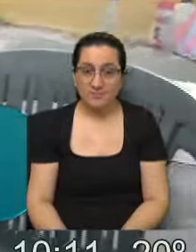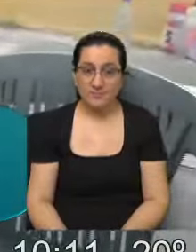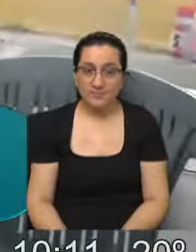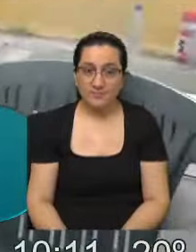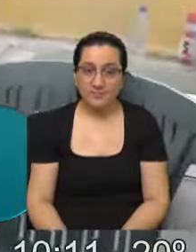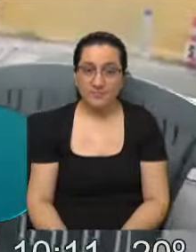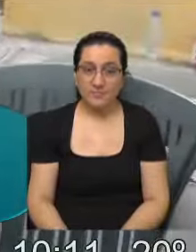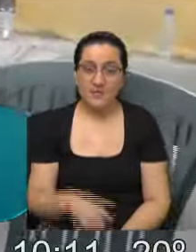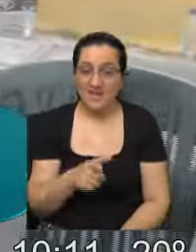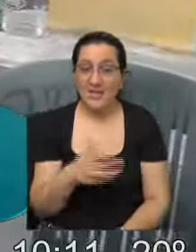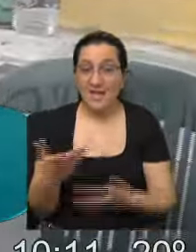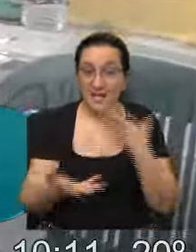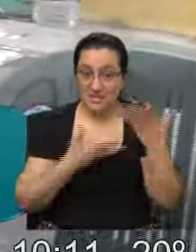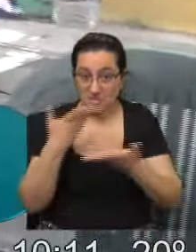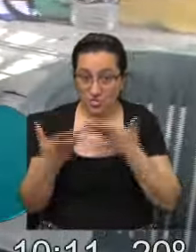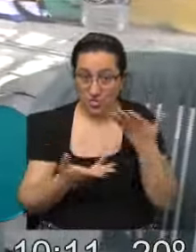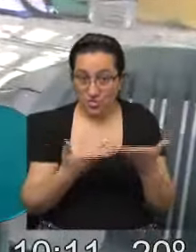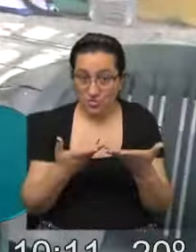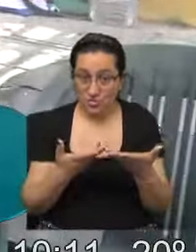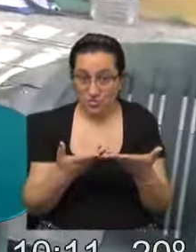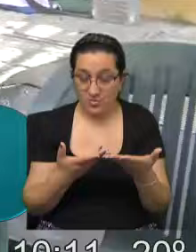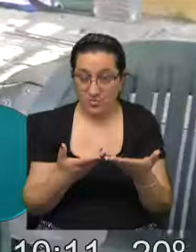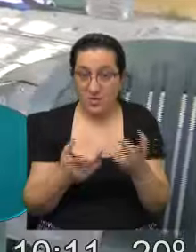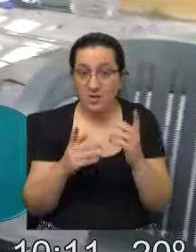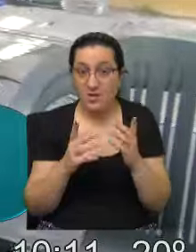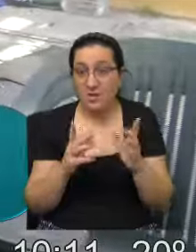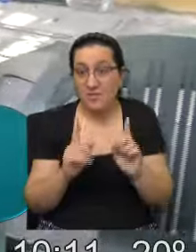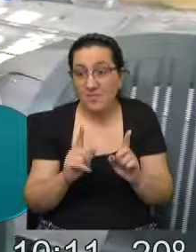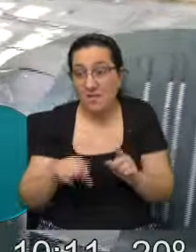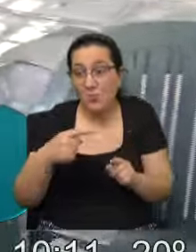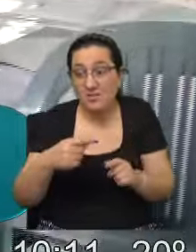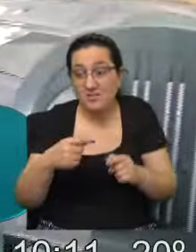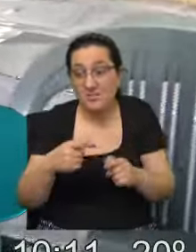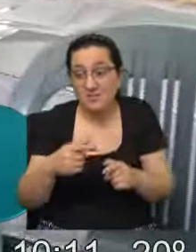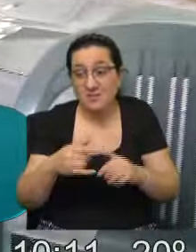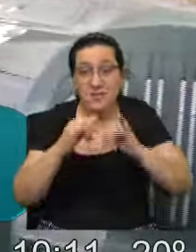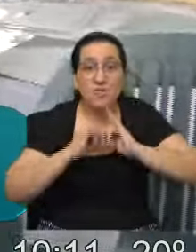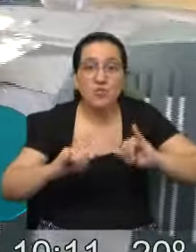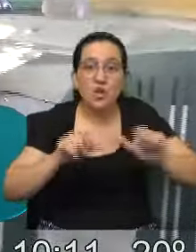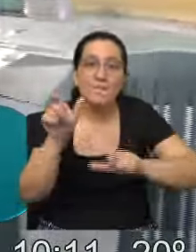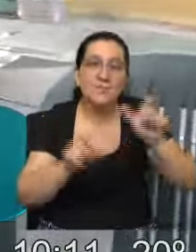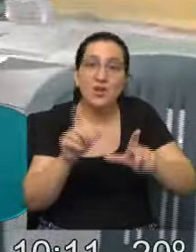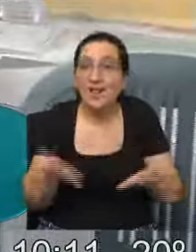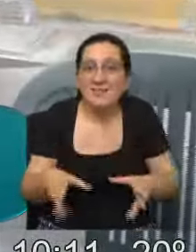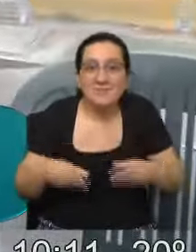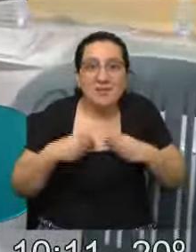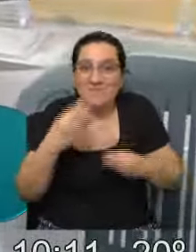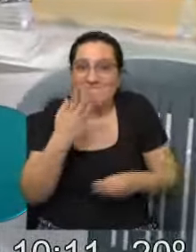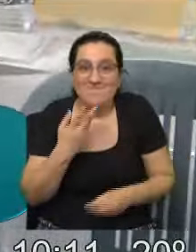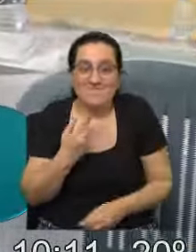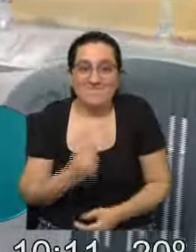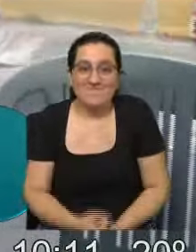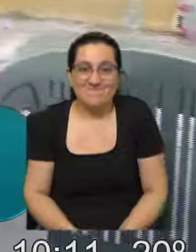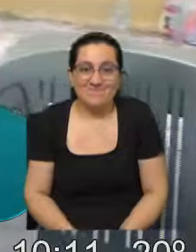bueno que sal esta can ahora por útimo vamos a movimiento lateral dificultad acá